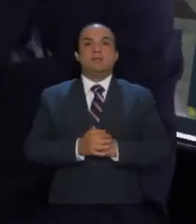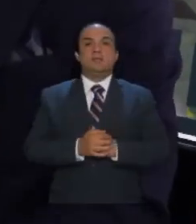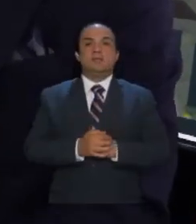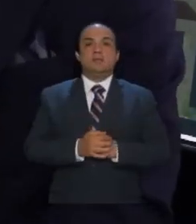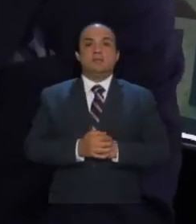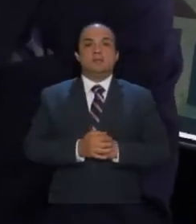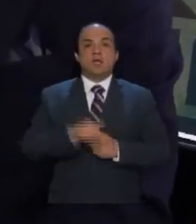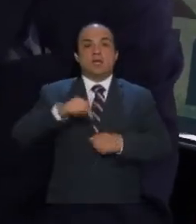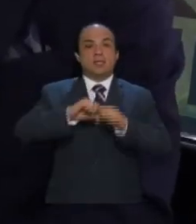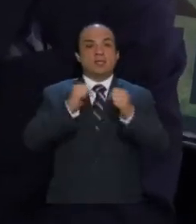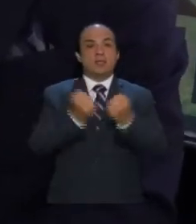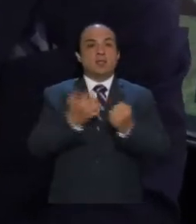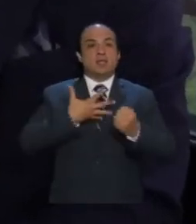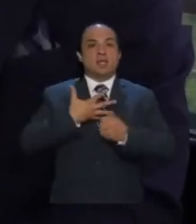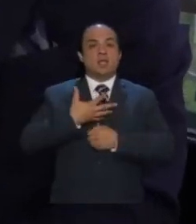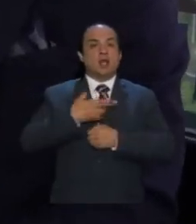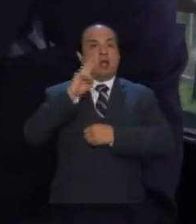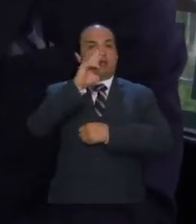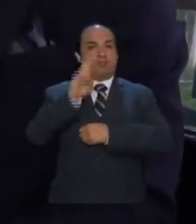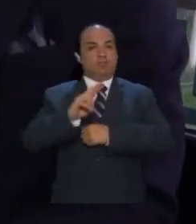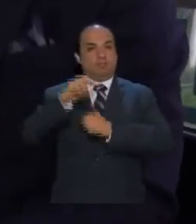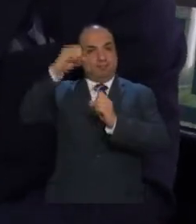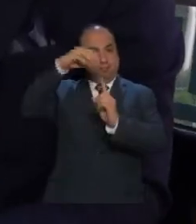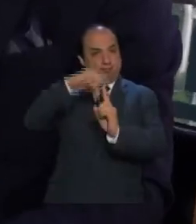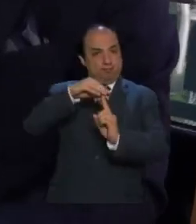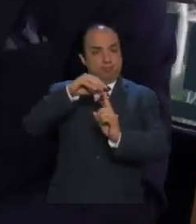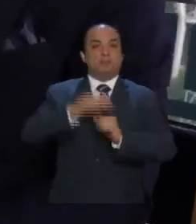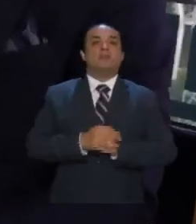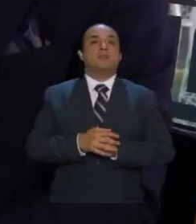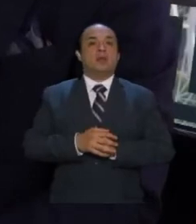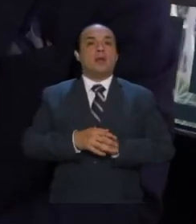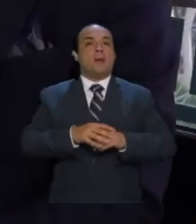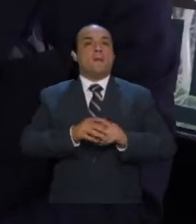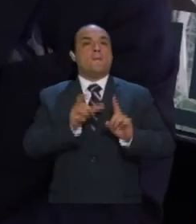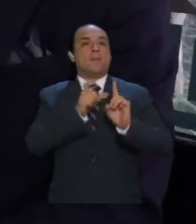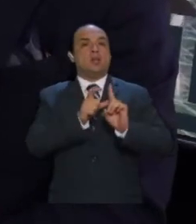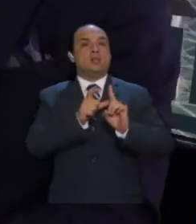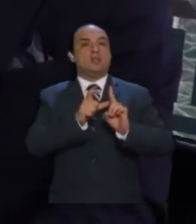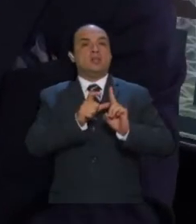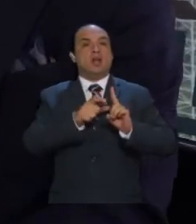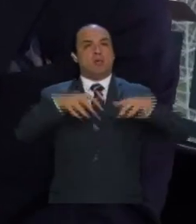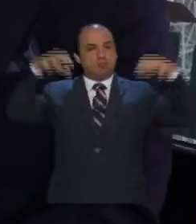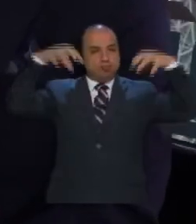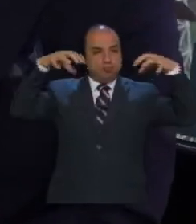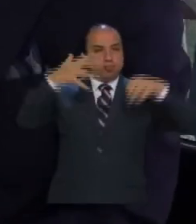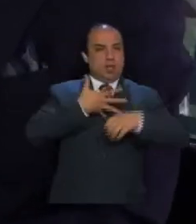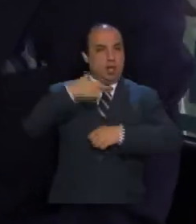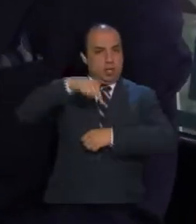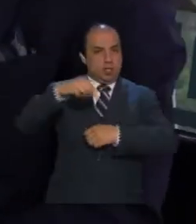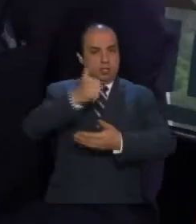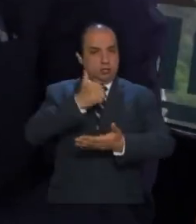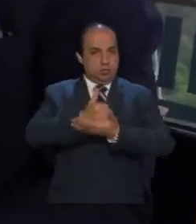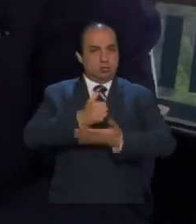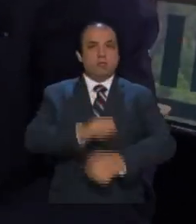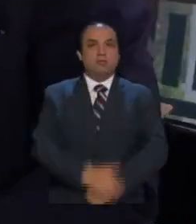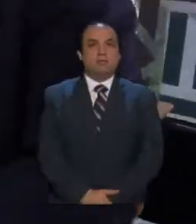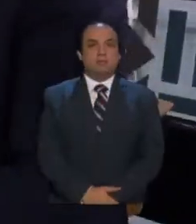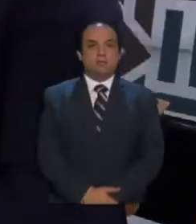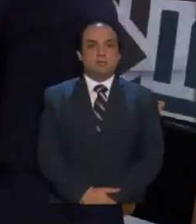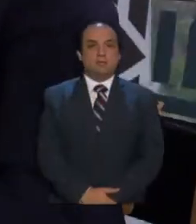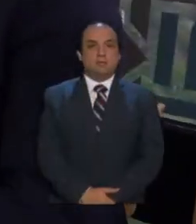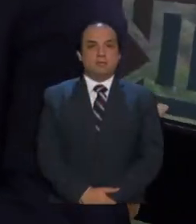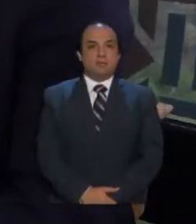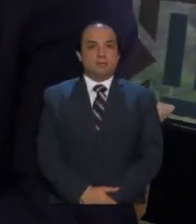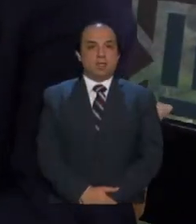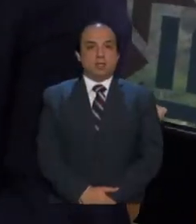más arriba si quieres porque estoy medio sorda. ¿Me levanto más? Que nos protege de las tormentas que tenemos en esta ciudad. Me paro. Sí,